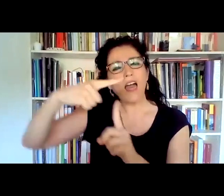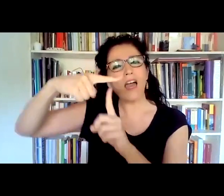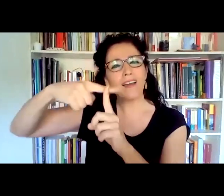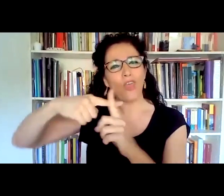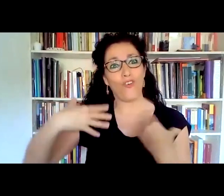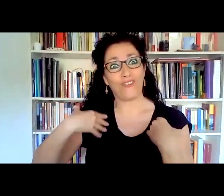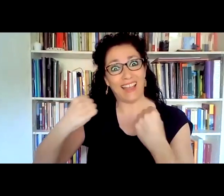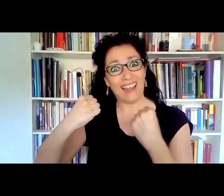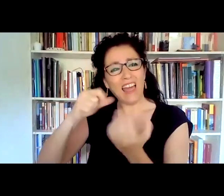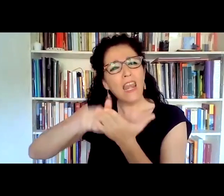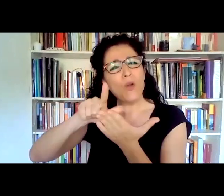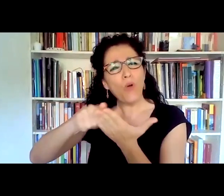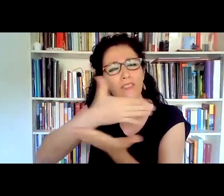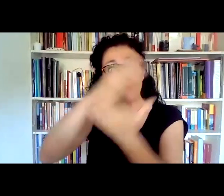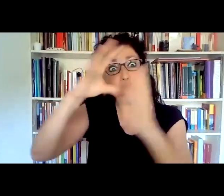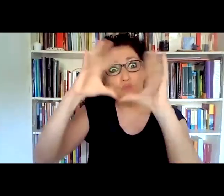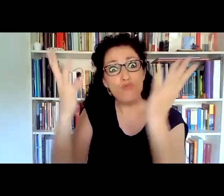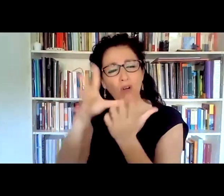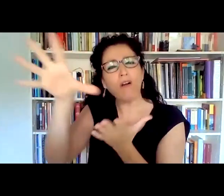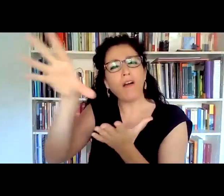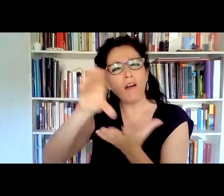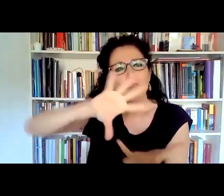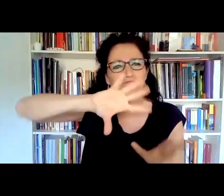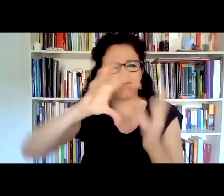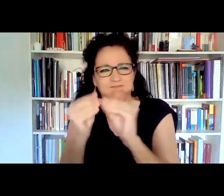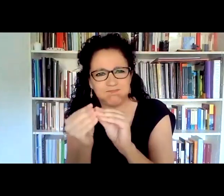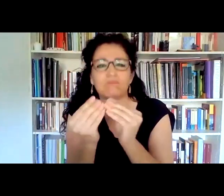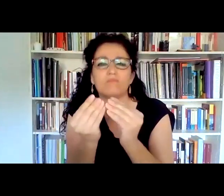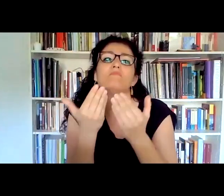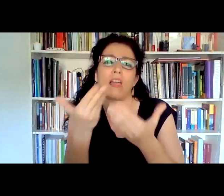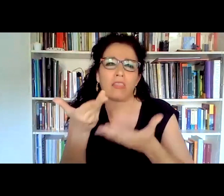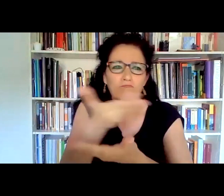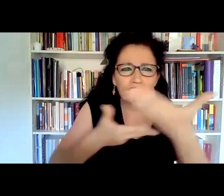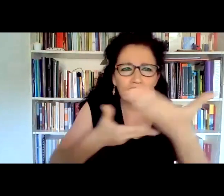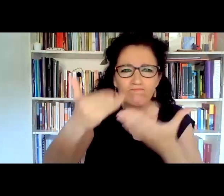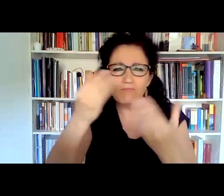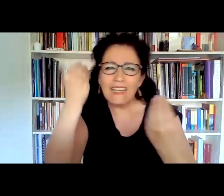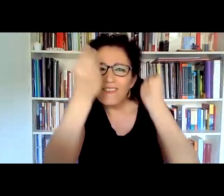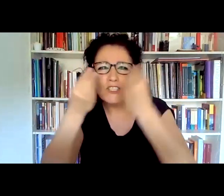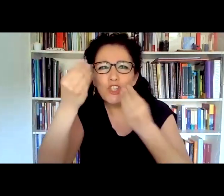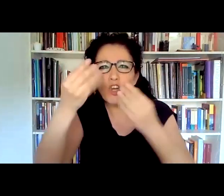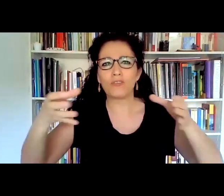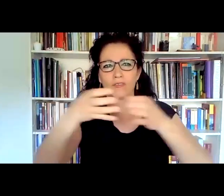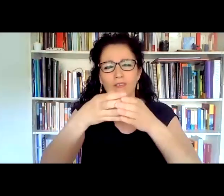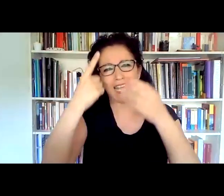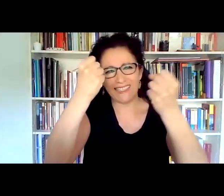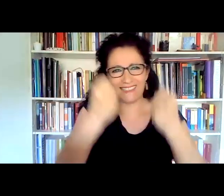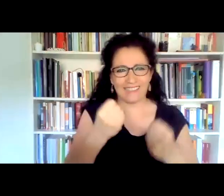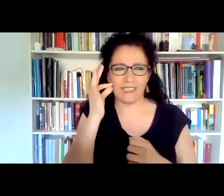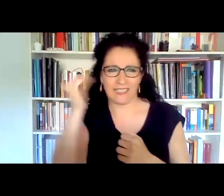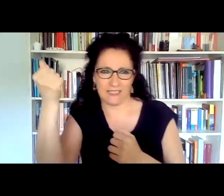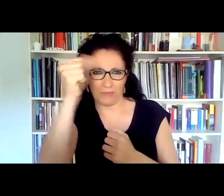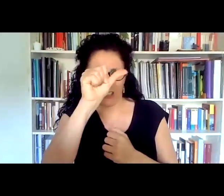partiendo de la escala de vitalidad lingüística creada por la UNESCO para las lenguas, pero adaptada, como digo, a la lengua de signos